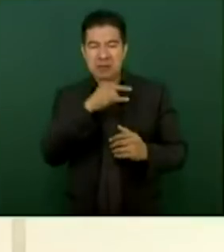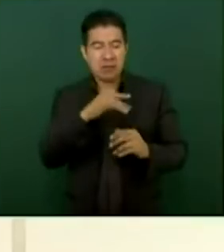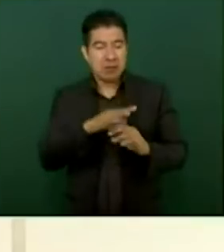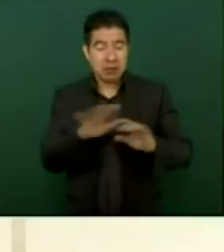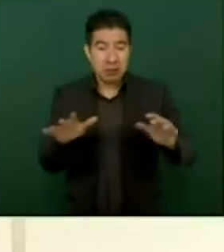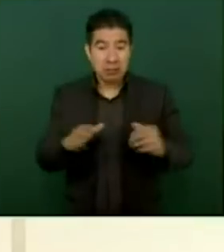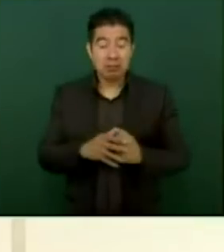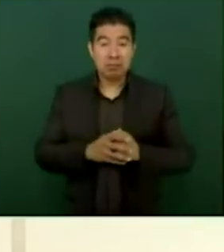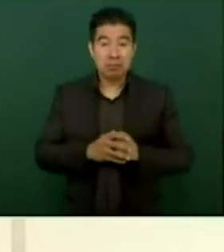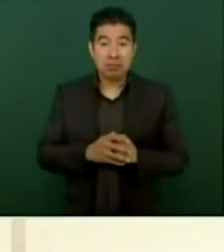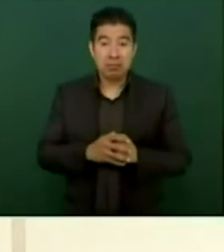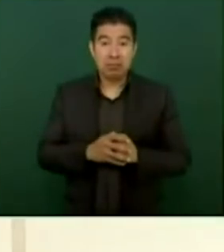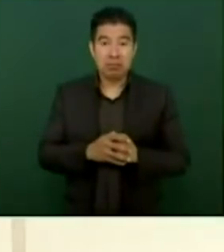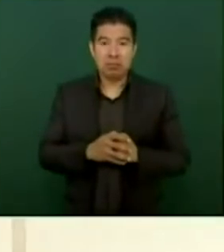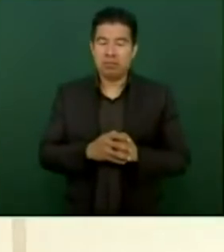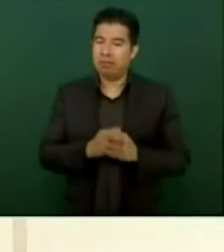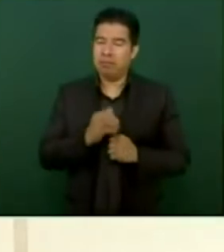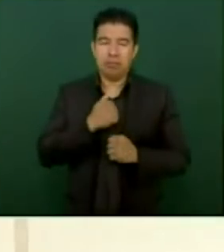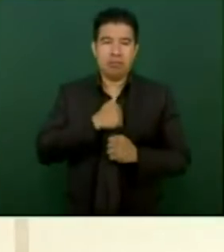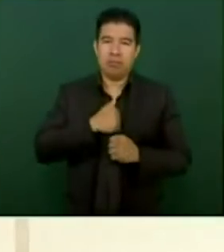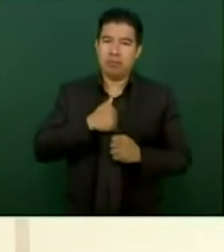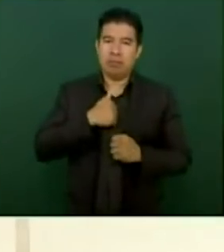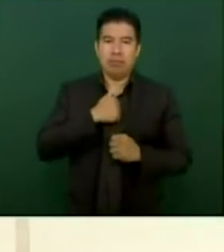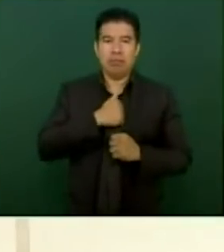Es lamentable,